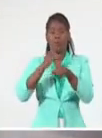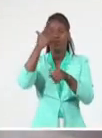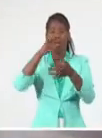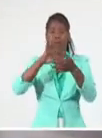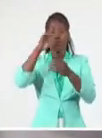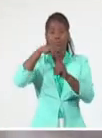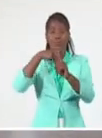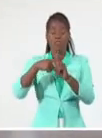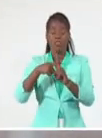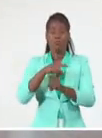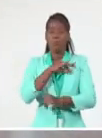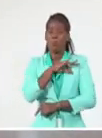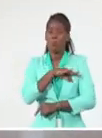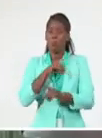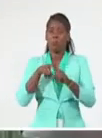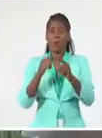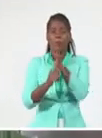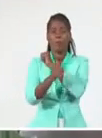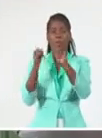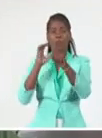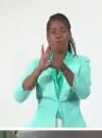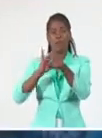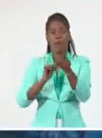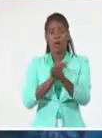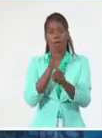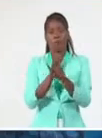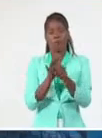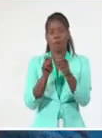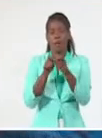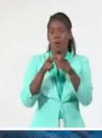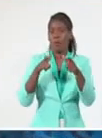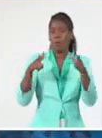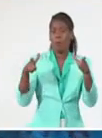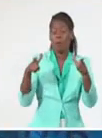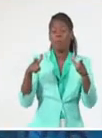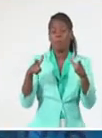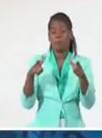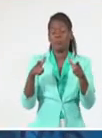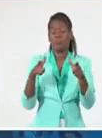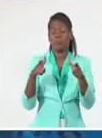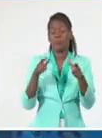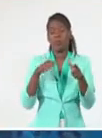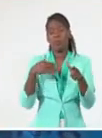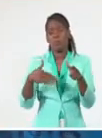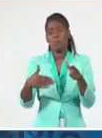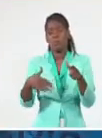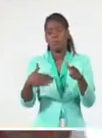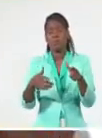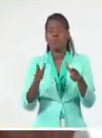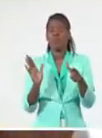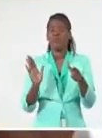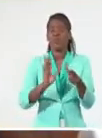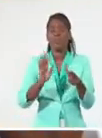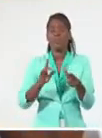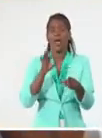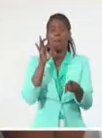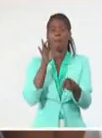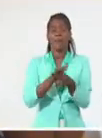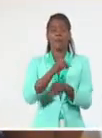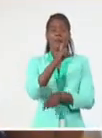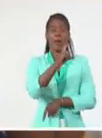tristezas de profundas cicatrices en nuestra memoria como una luz de esperanza llegó también el proceso de vacunación masiva